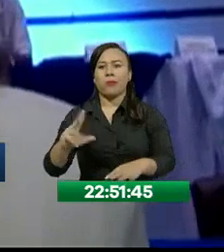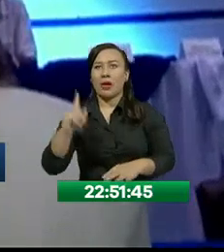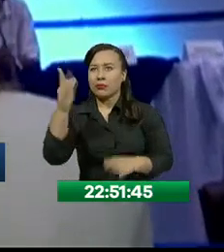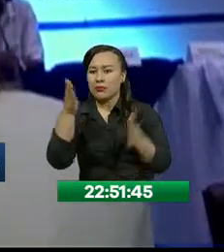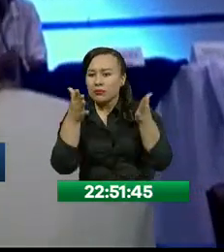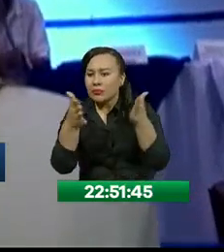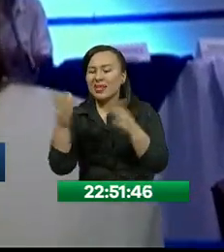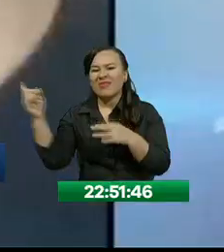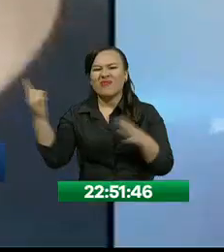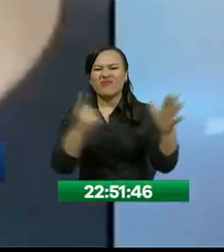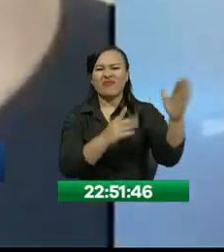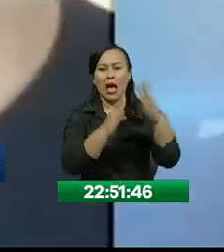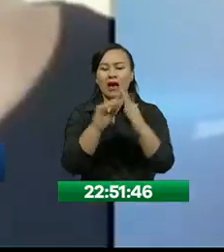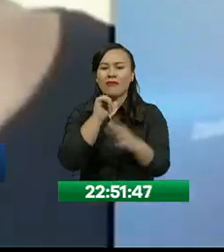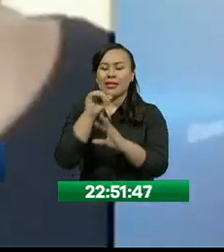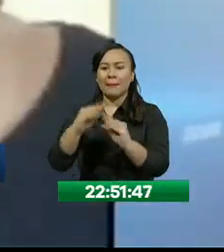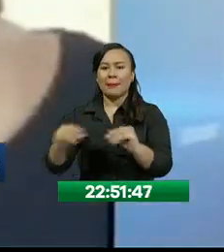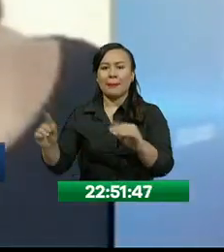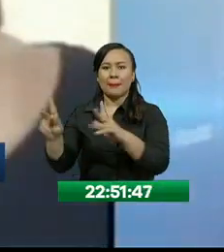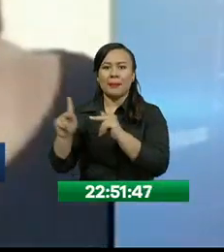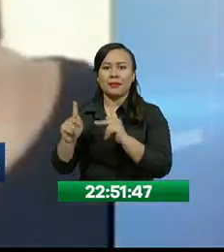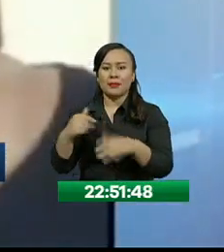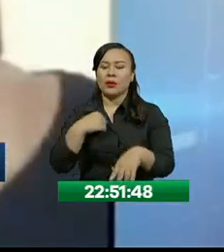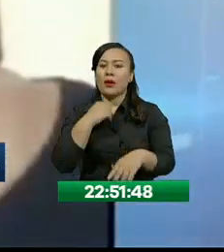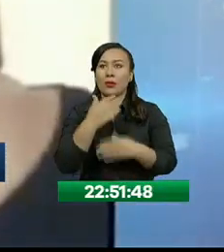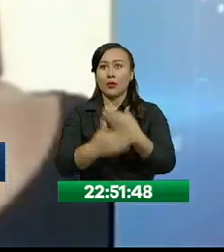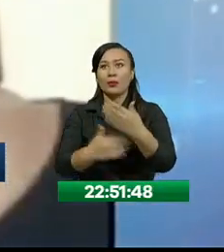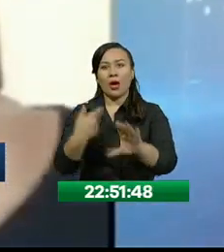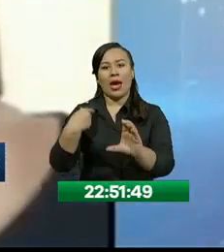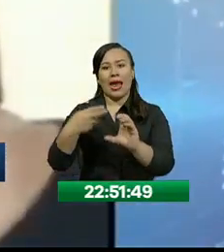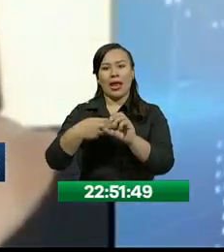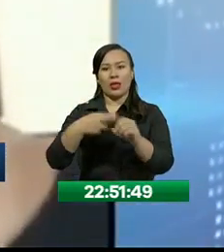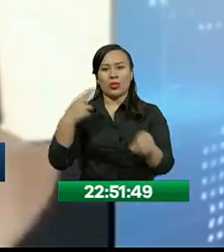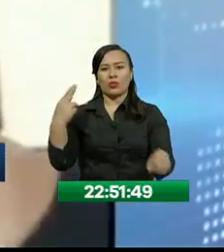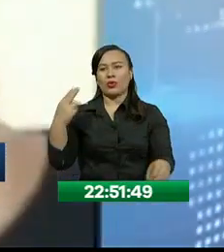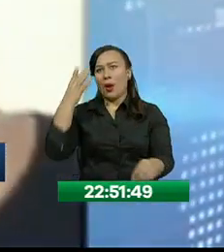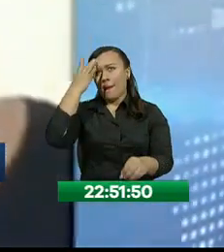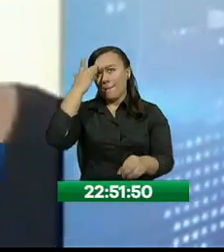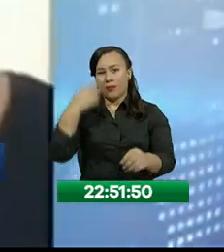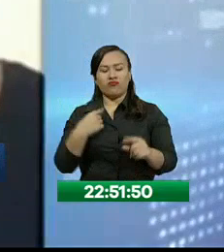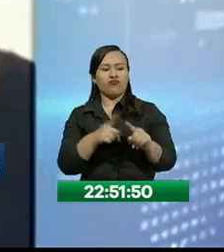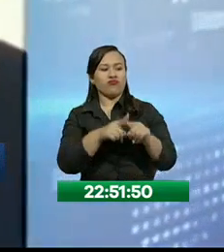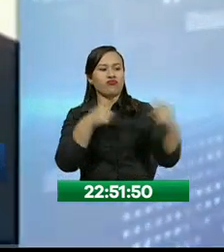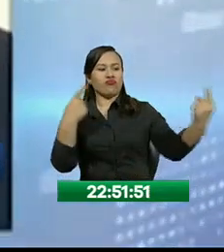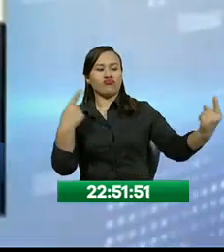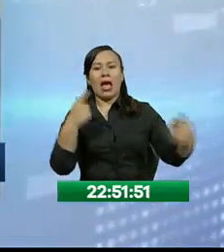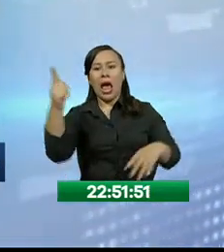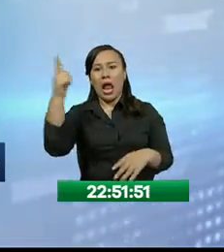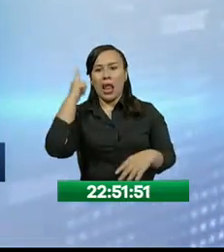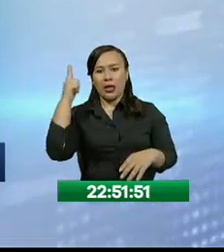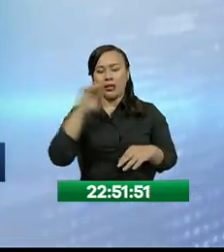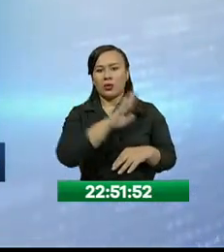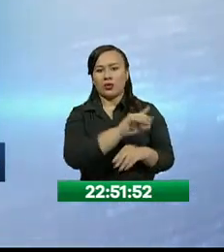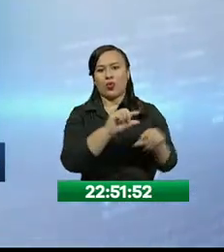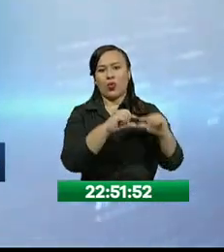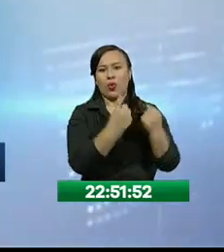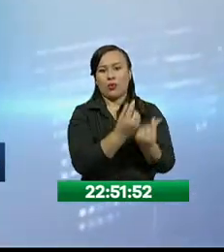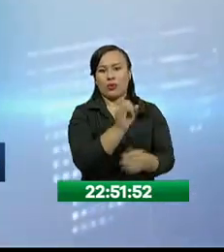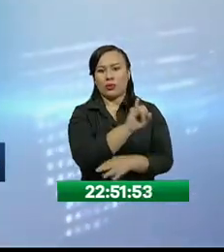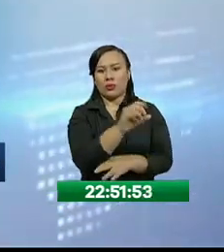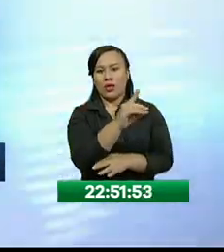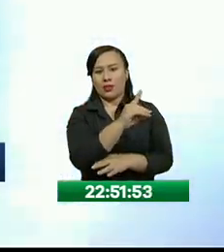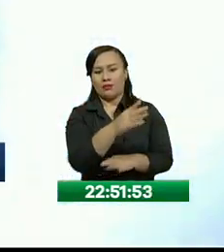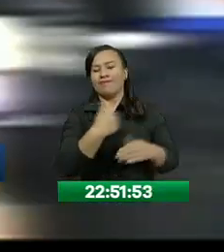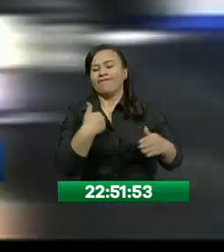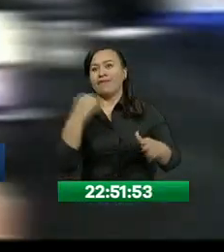por invasiones. Sin embargo, poco tiempo después renunció por discrepancias con la dirigencia de la Izquierda Democrática.